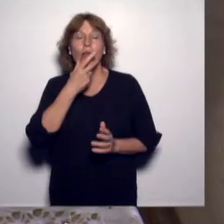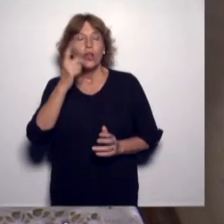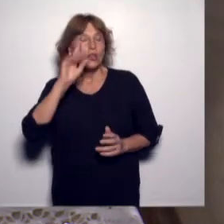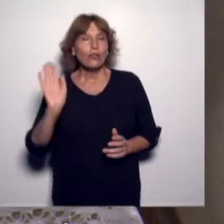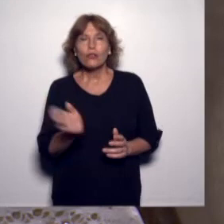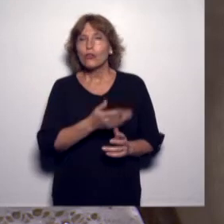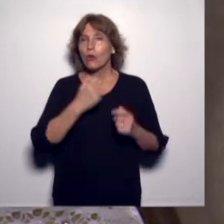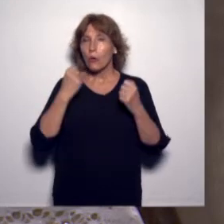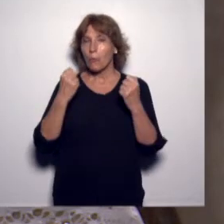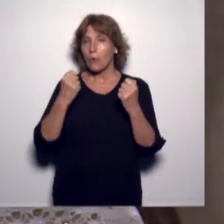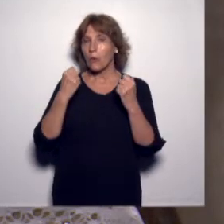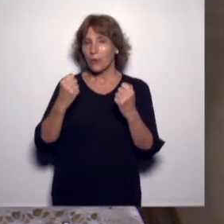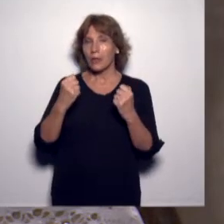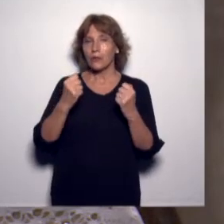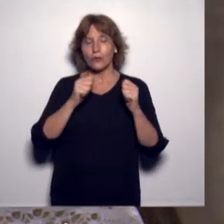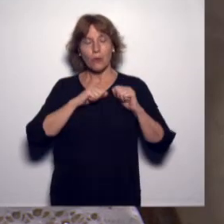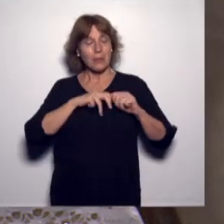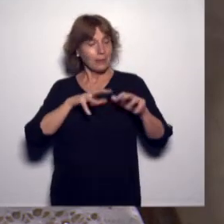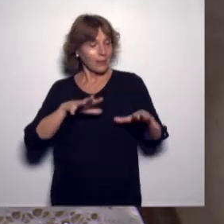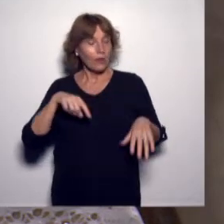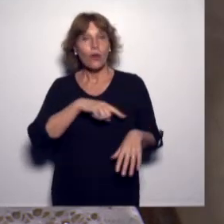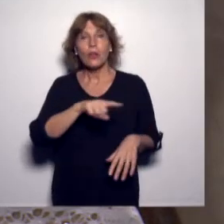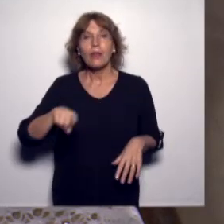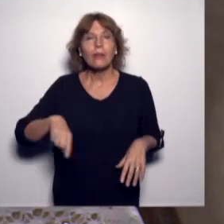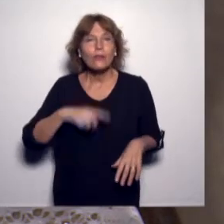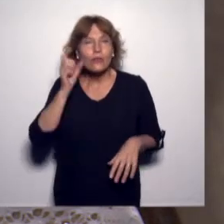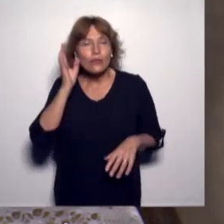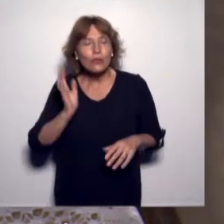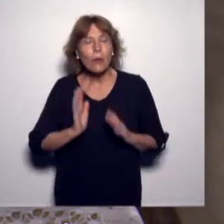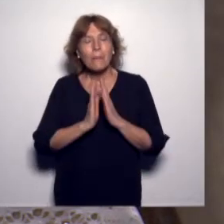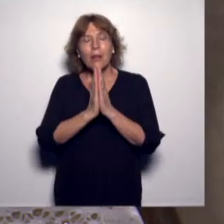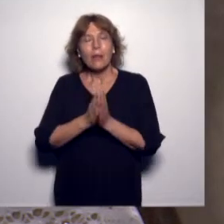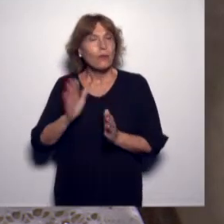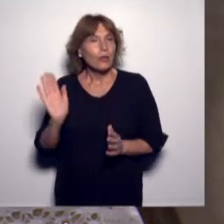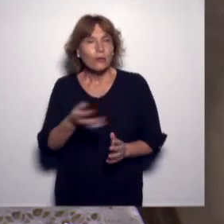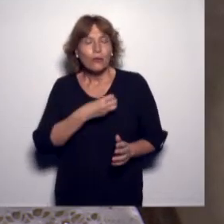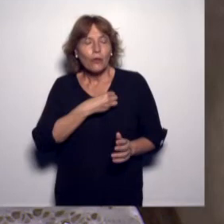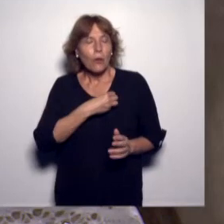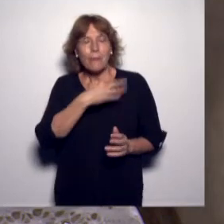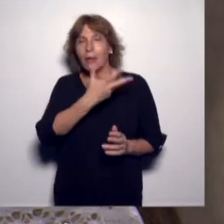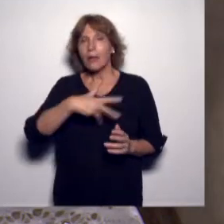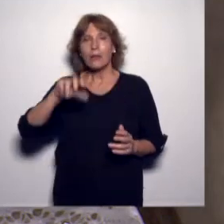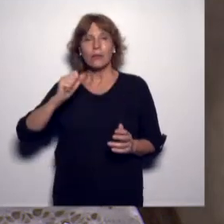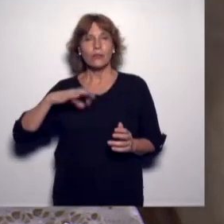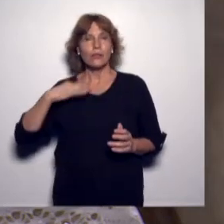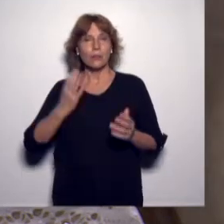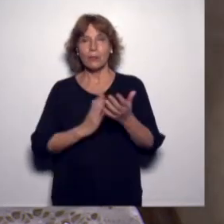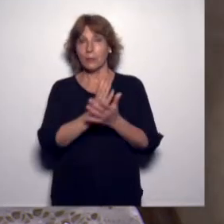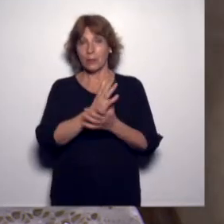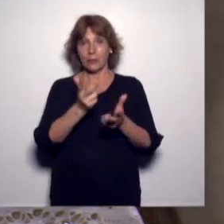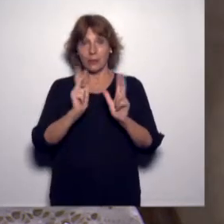Y Dios Todopoderoso tenga misericordia de nosotros, que Él perdone nuestros pecados y nos lleve a la vida